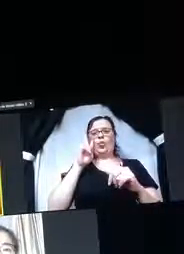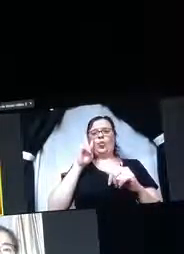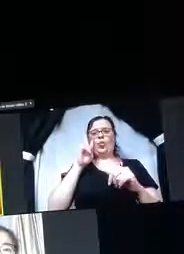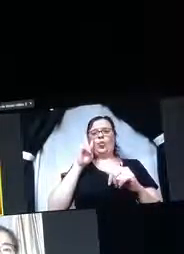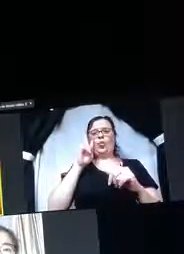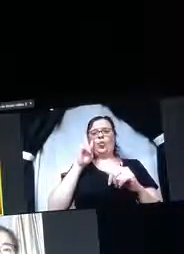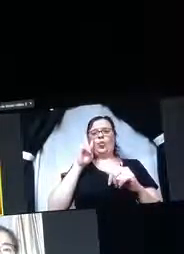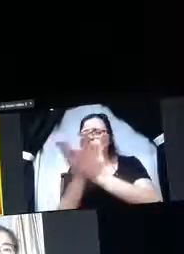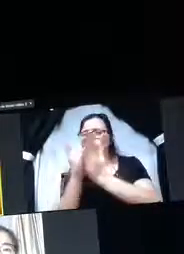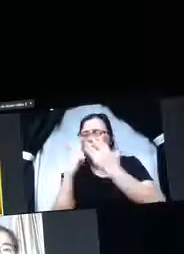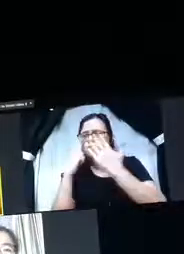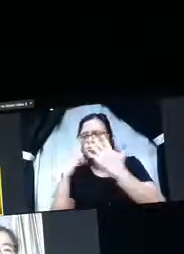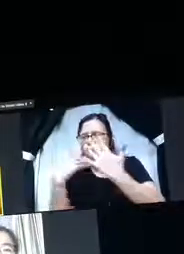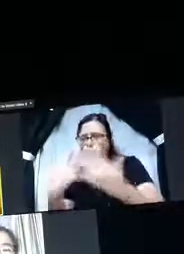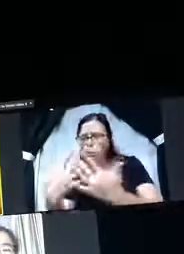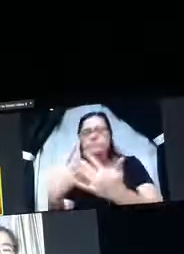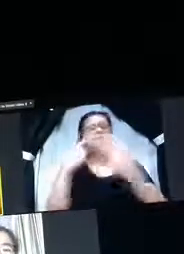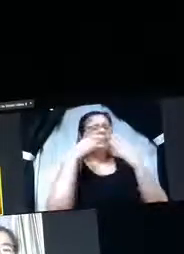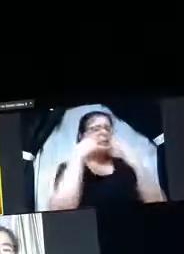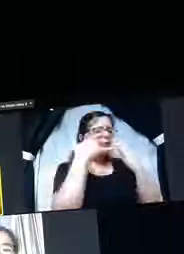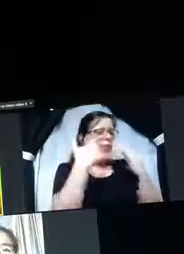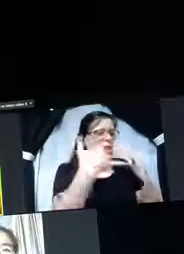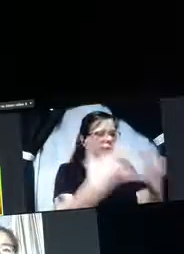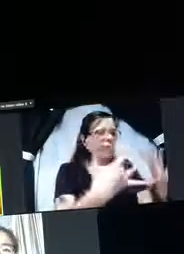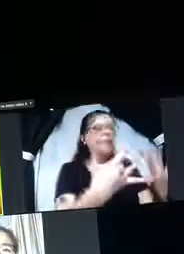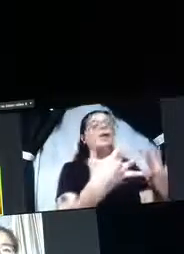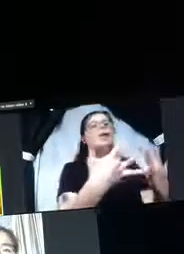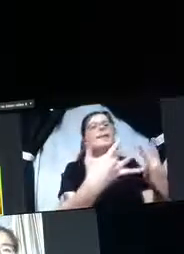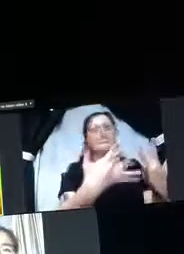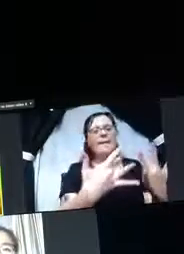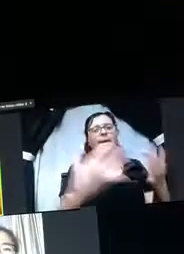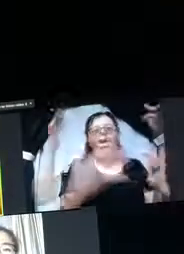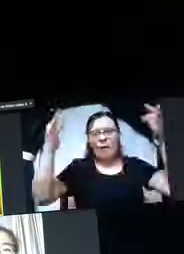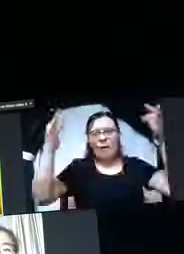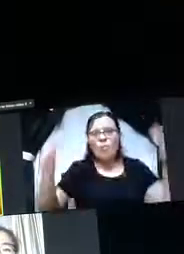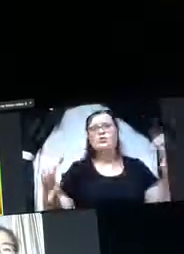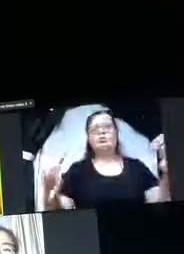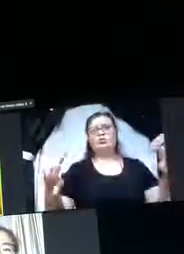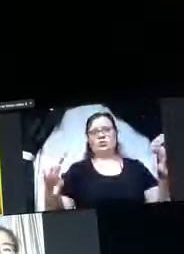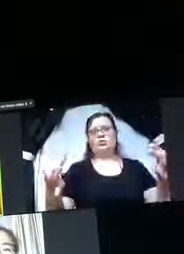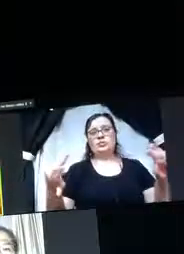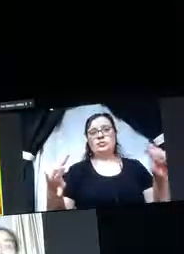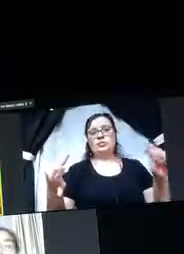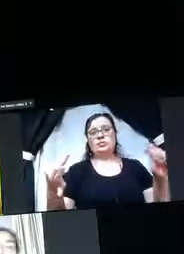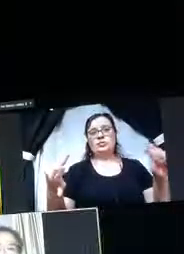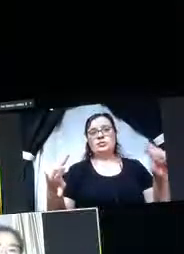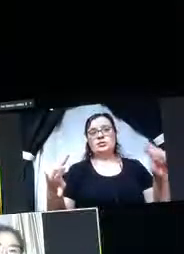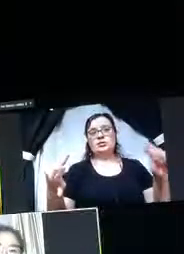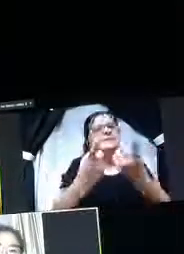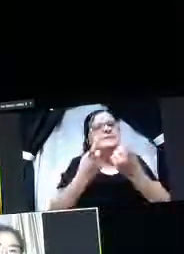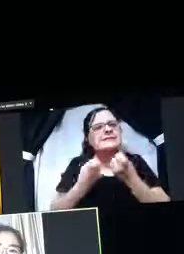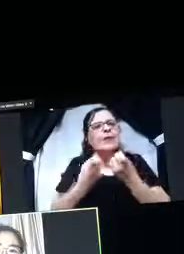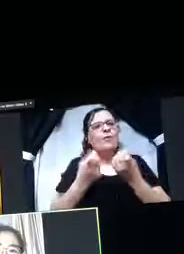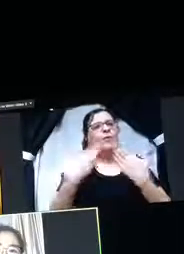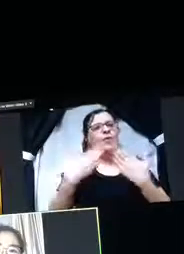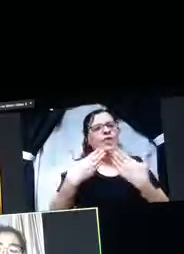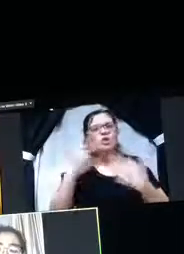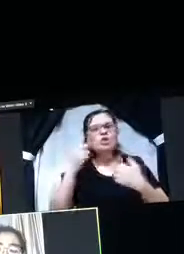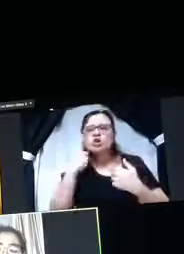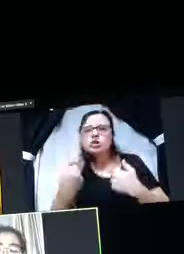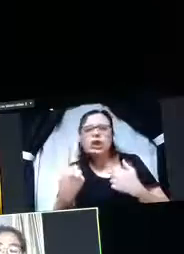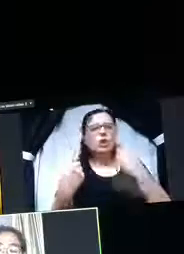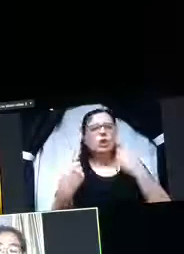que están, o sobrecalificarlos en cosas que necesitamos saber para poderlos claro, en ese